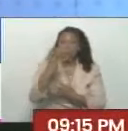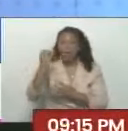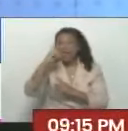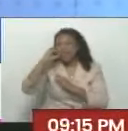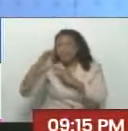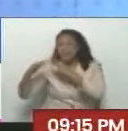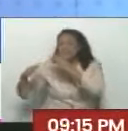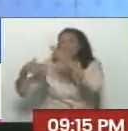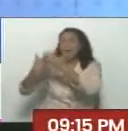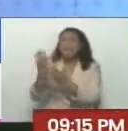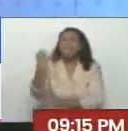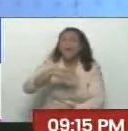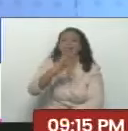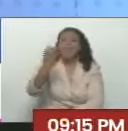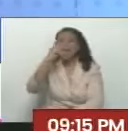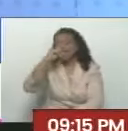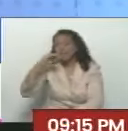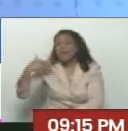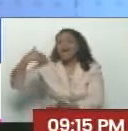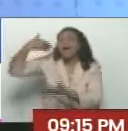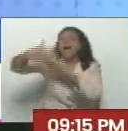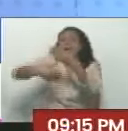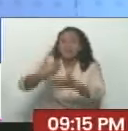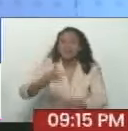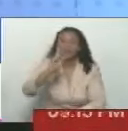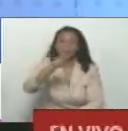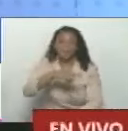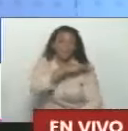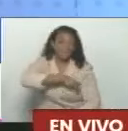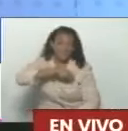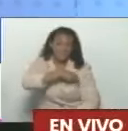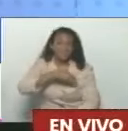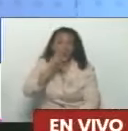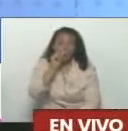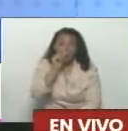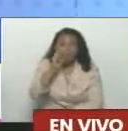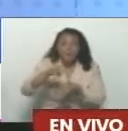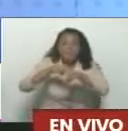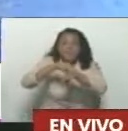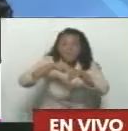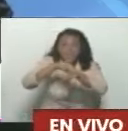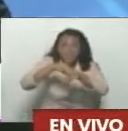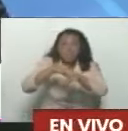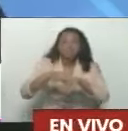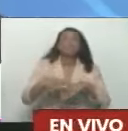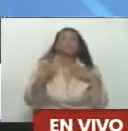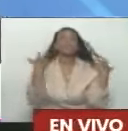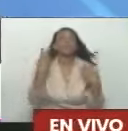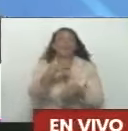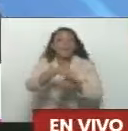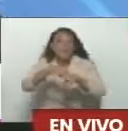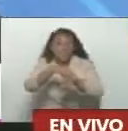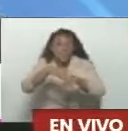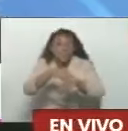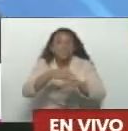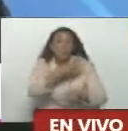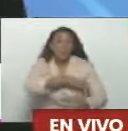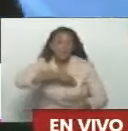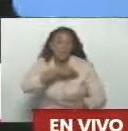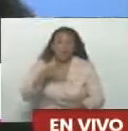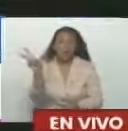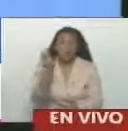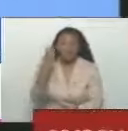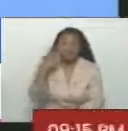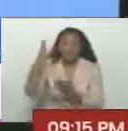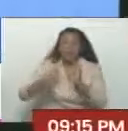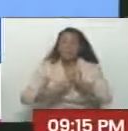contar. Y nuestro ministro Ernesto Villegas, vocero principal de la gran misión Viva